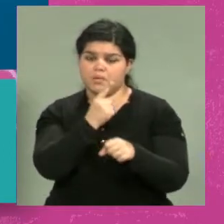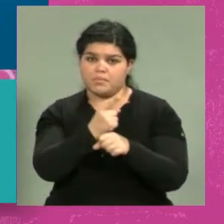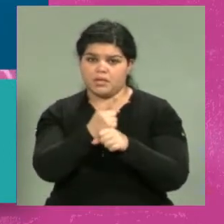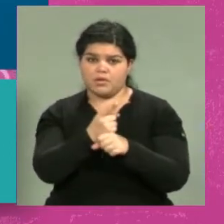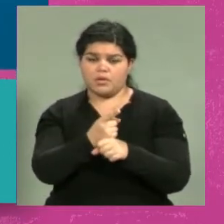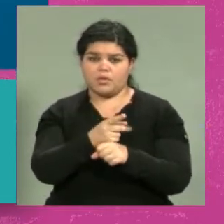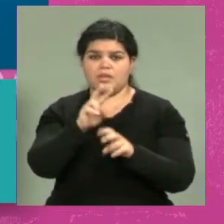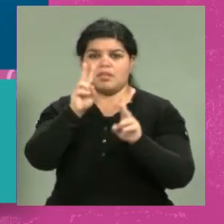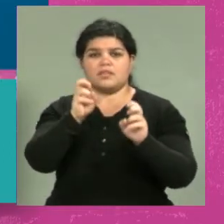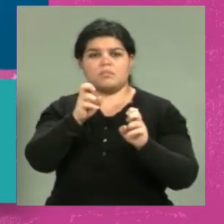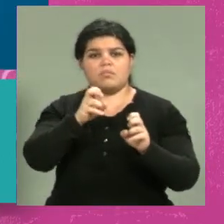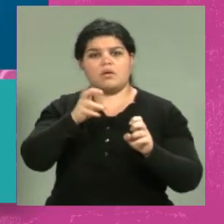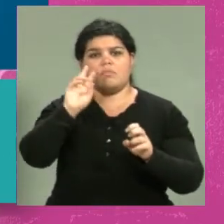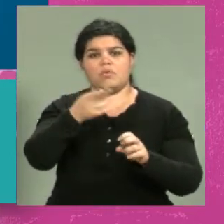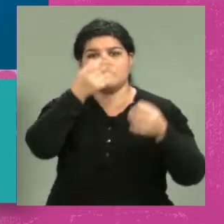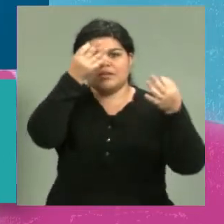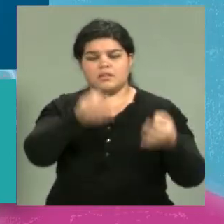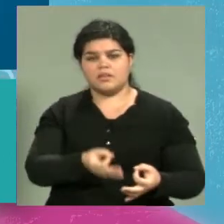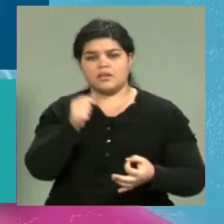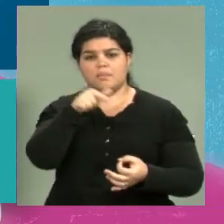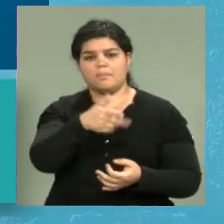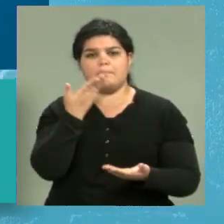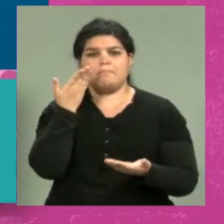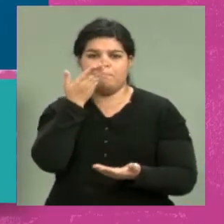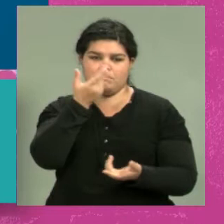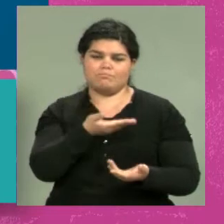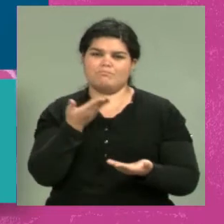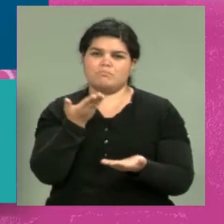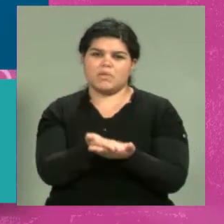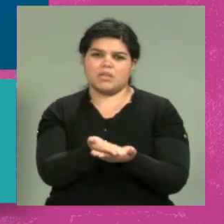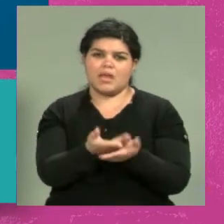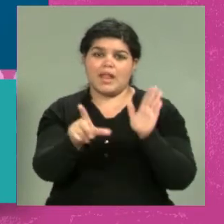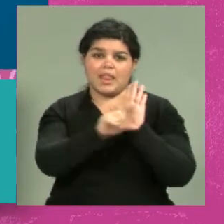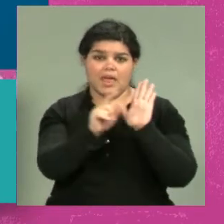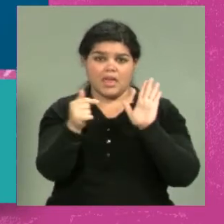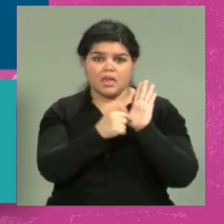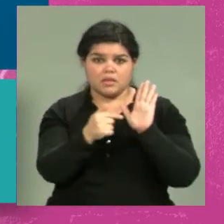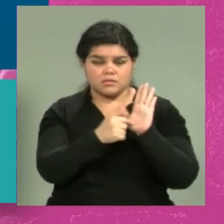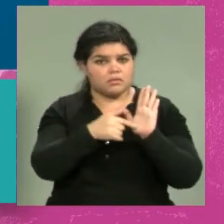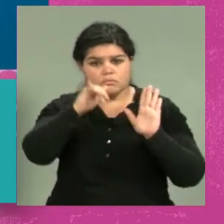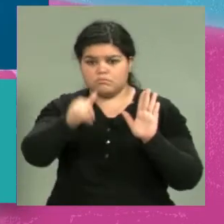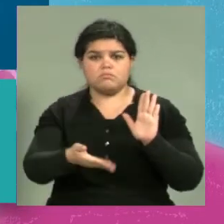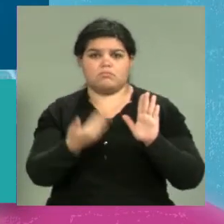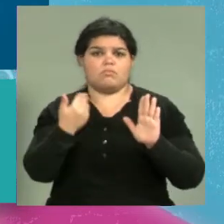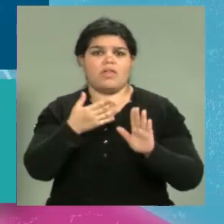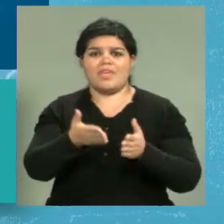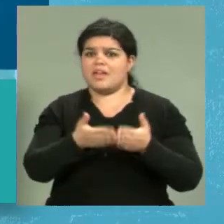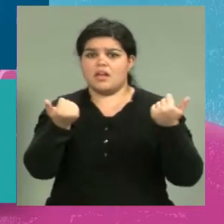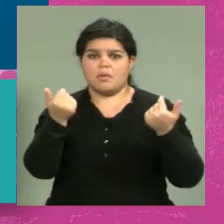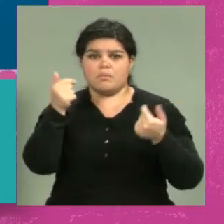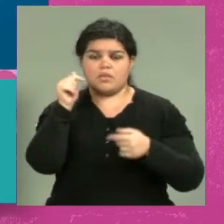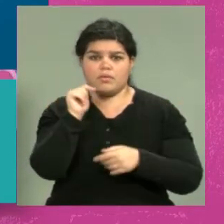muerte digna, la persona que solicita la aplicación de esa ley tiene derecho a que se aplique en forma inmediata y